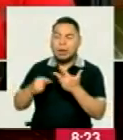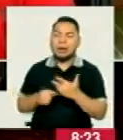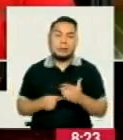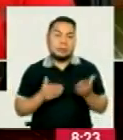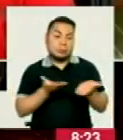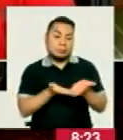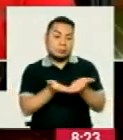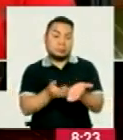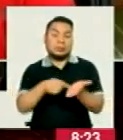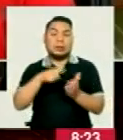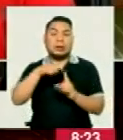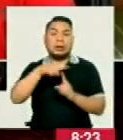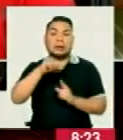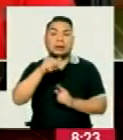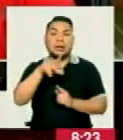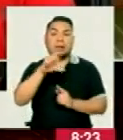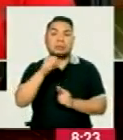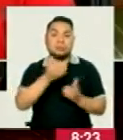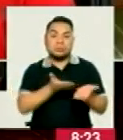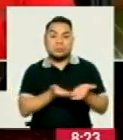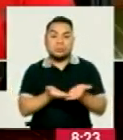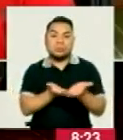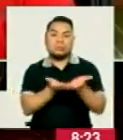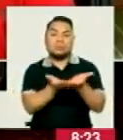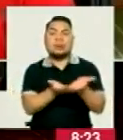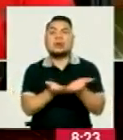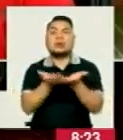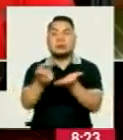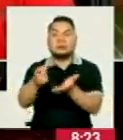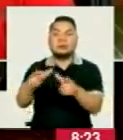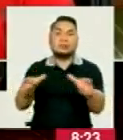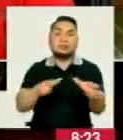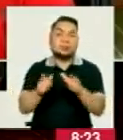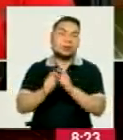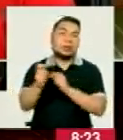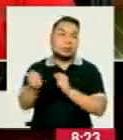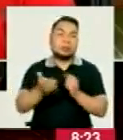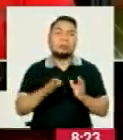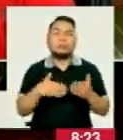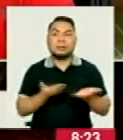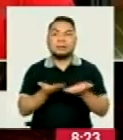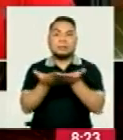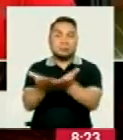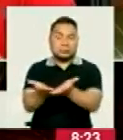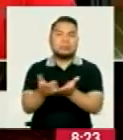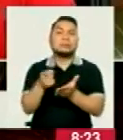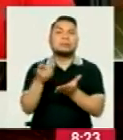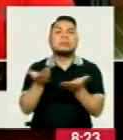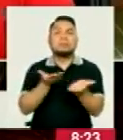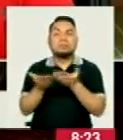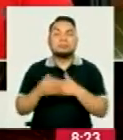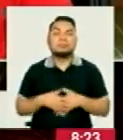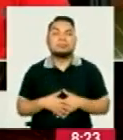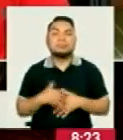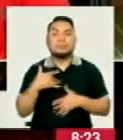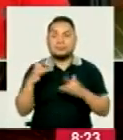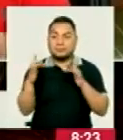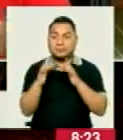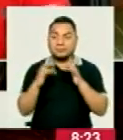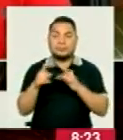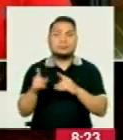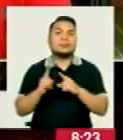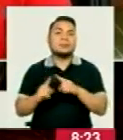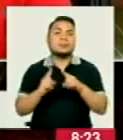puedan llevar esos diferentes servicios, ¿no?, a esas localidades. Entonces, nos contactamos con las